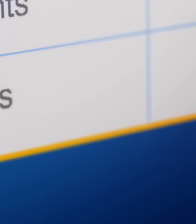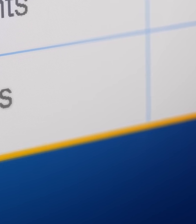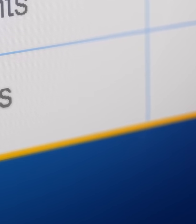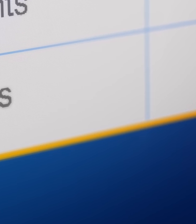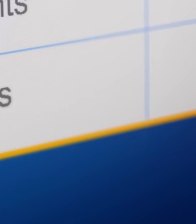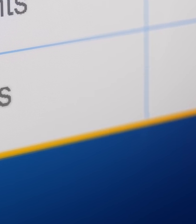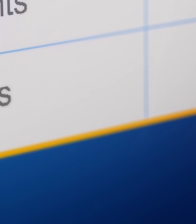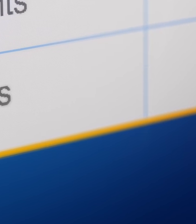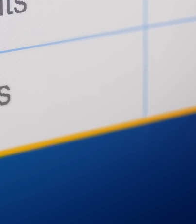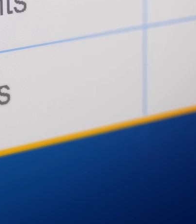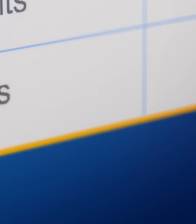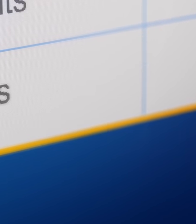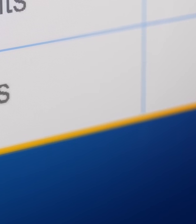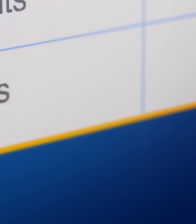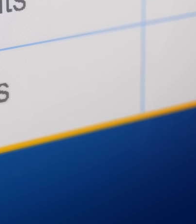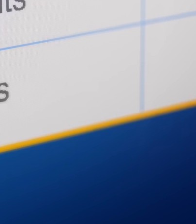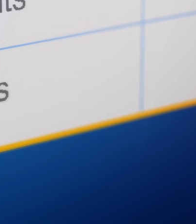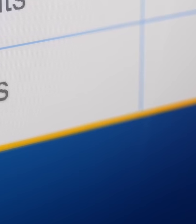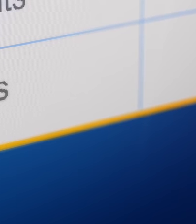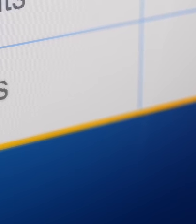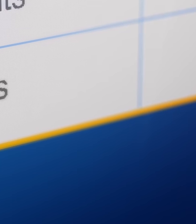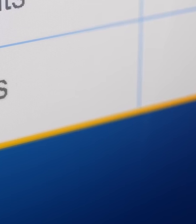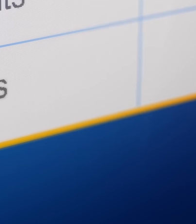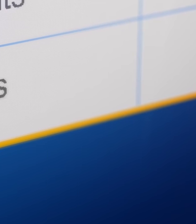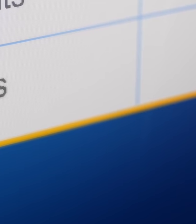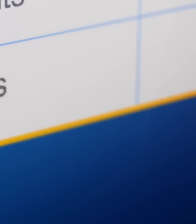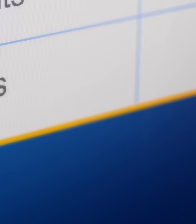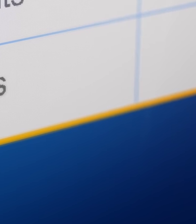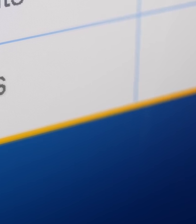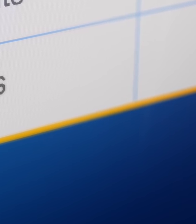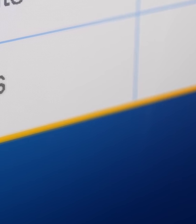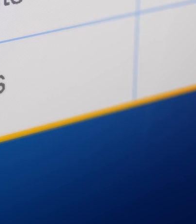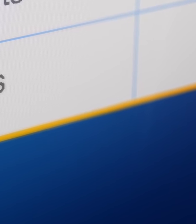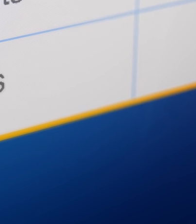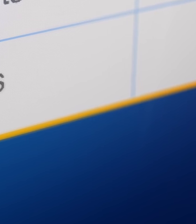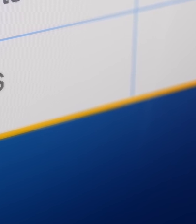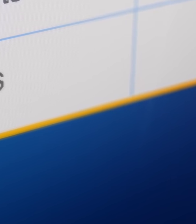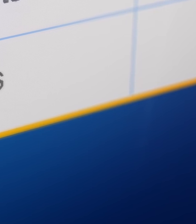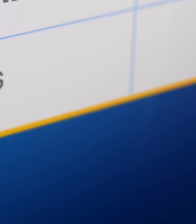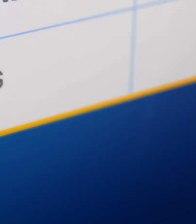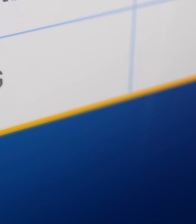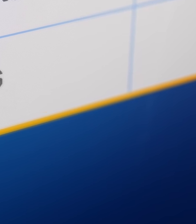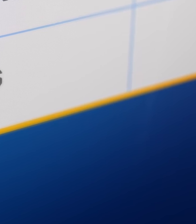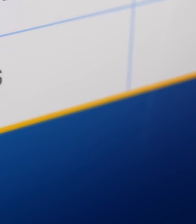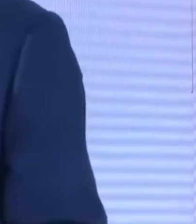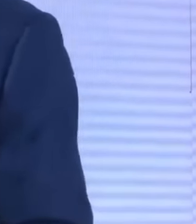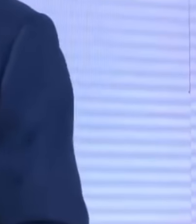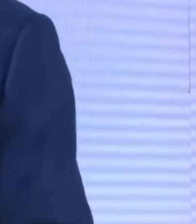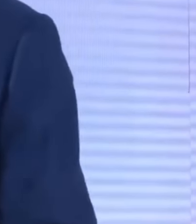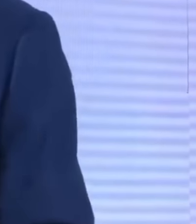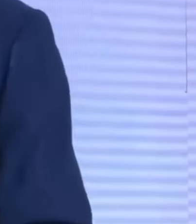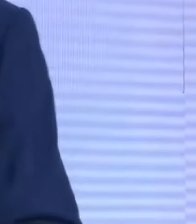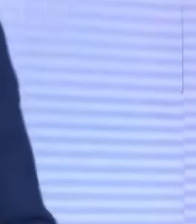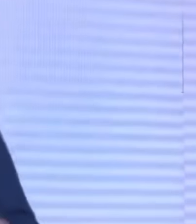han intentado manipular la conversación pública en México. La red de bots está cayendo, y el silencio de sus